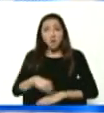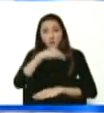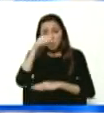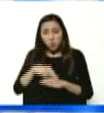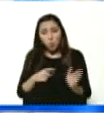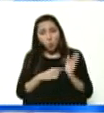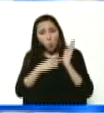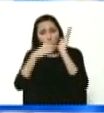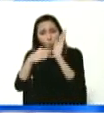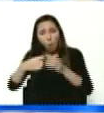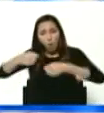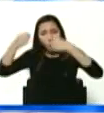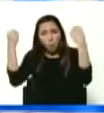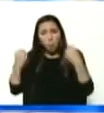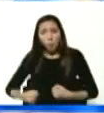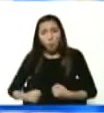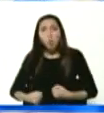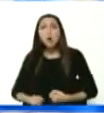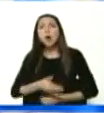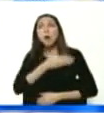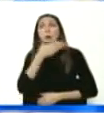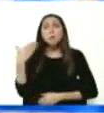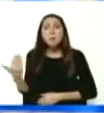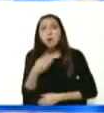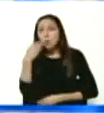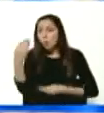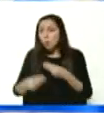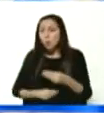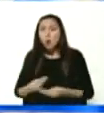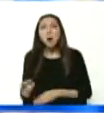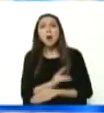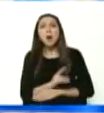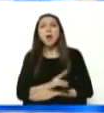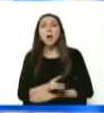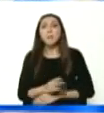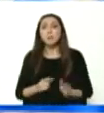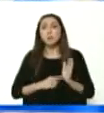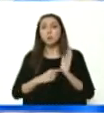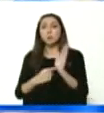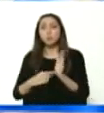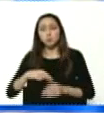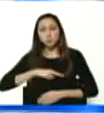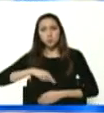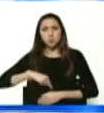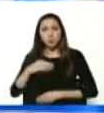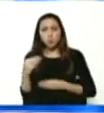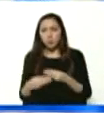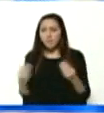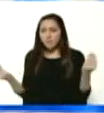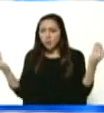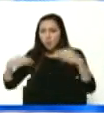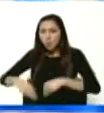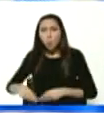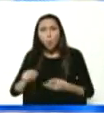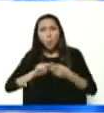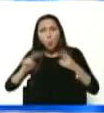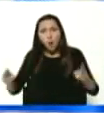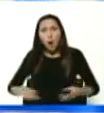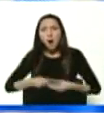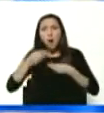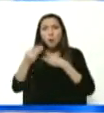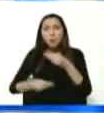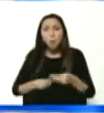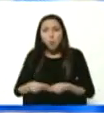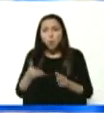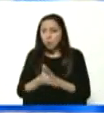con firmeza en favor de su total e inmediato levantamiento. Apostamos a que las fuerzas de la paz se impongan en aquellos centros